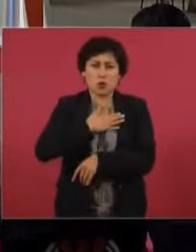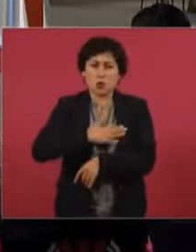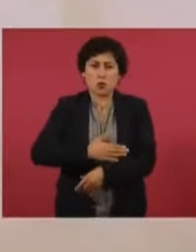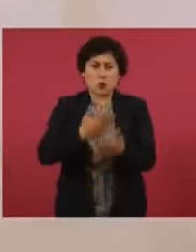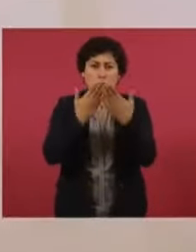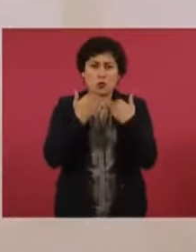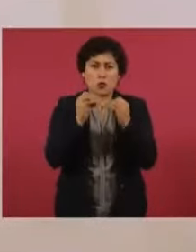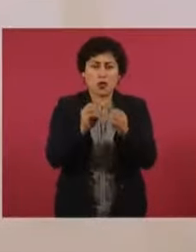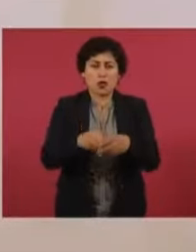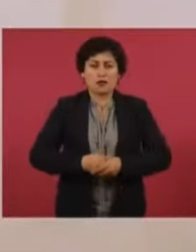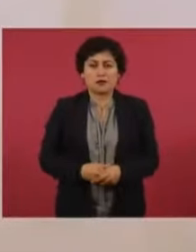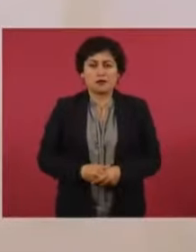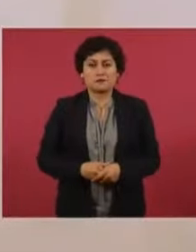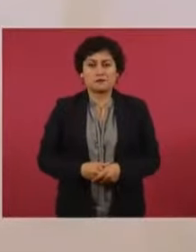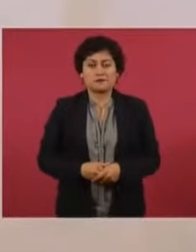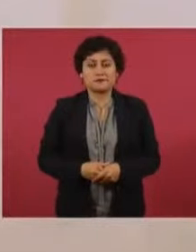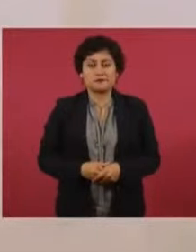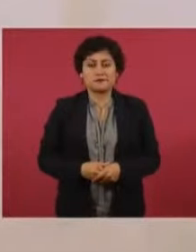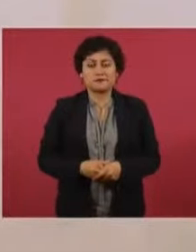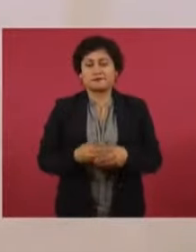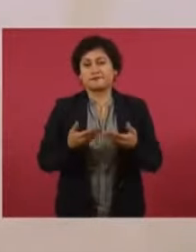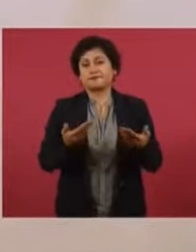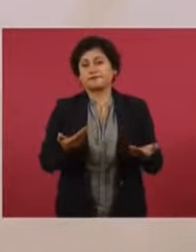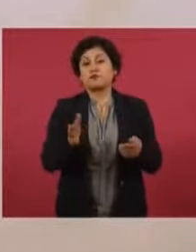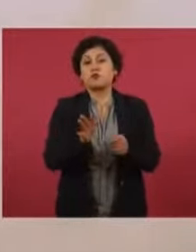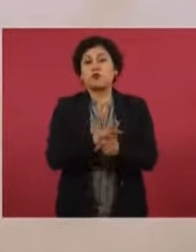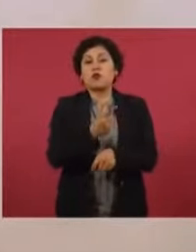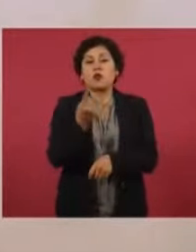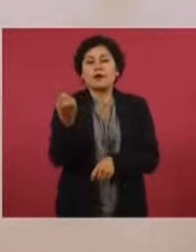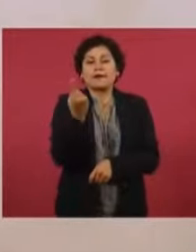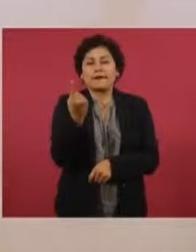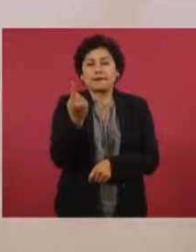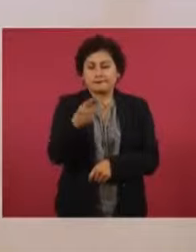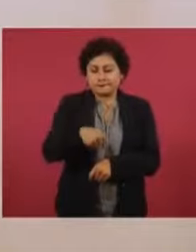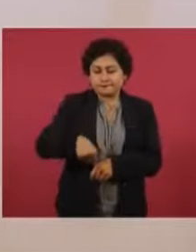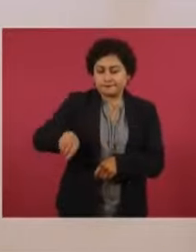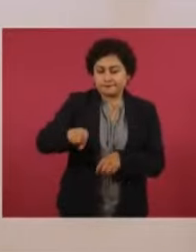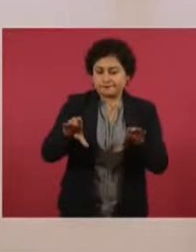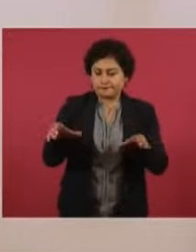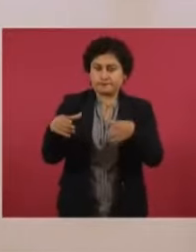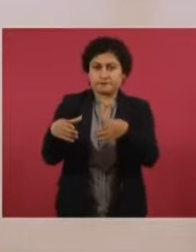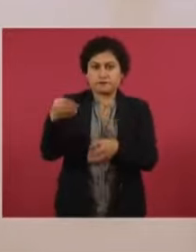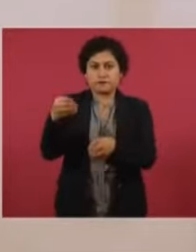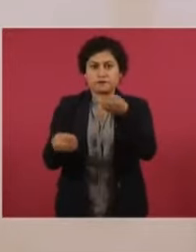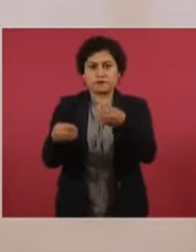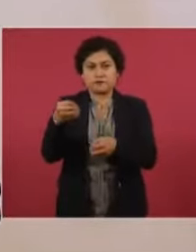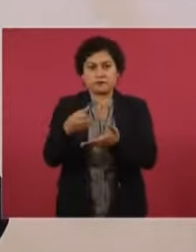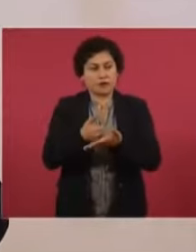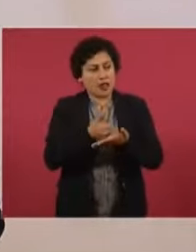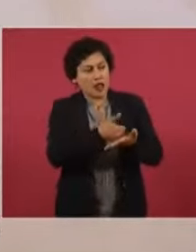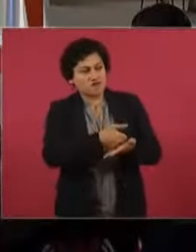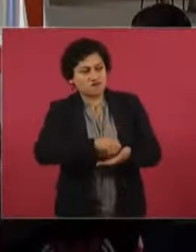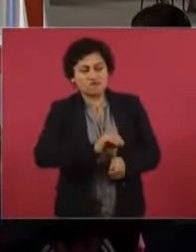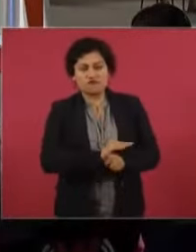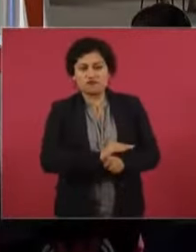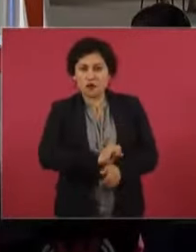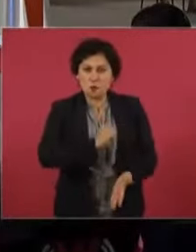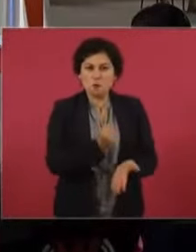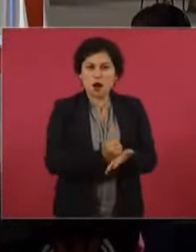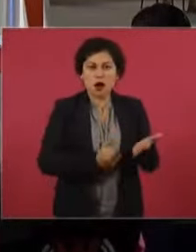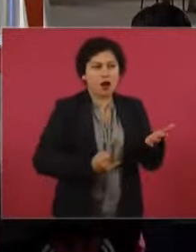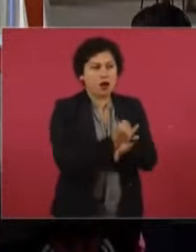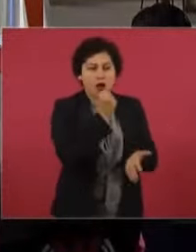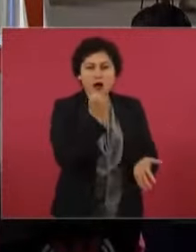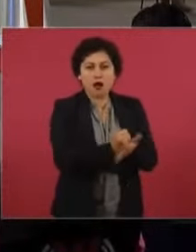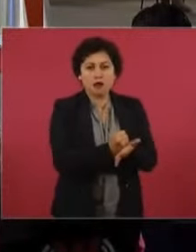periodista que está vulnerado, poco le sirve saber si se trató de un hackeo o de una extracción ilegal de datos. Pero en el contexto, digamos, si no eres